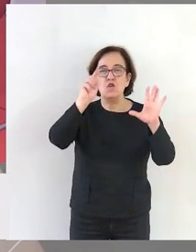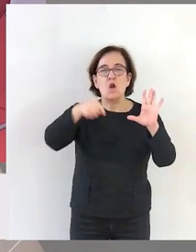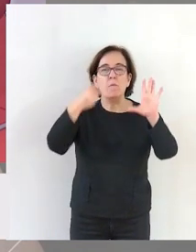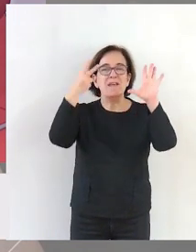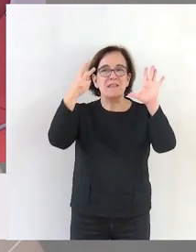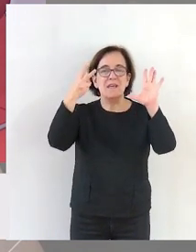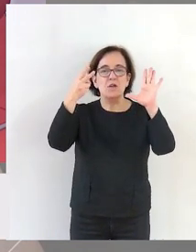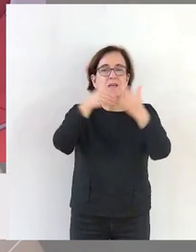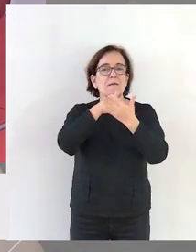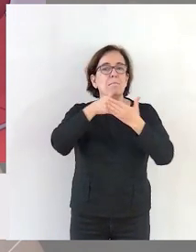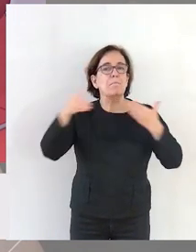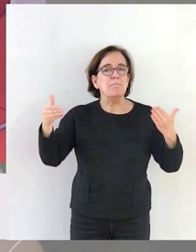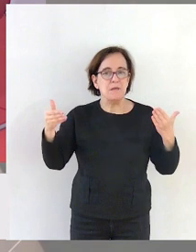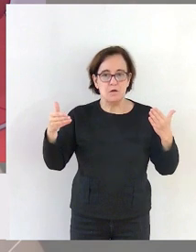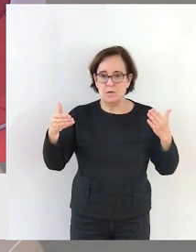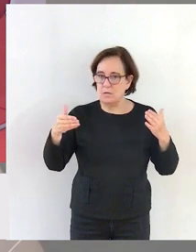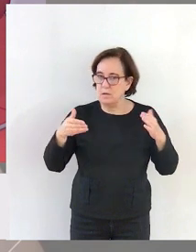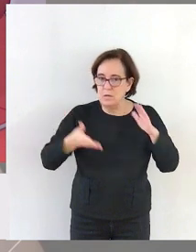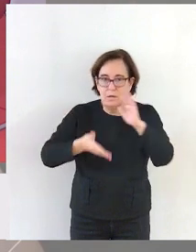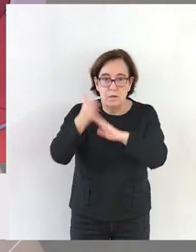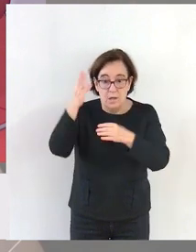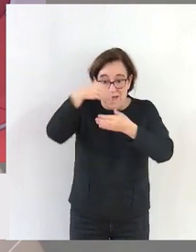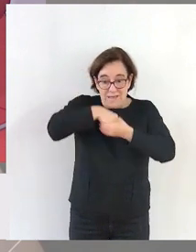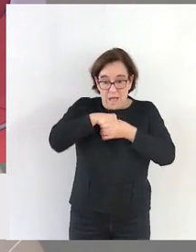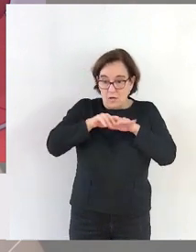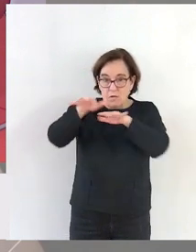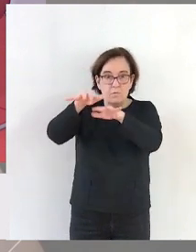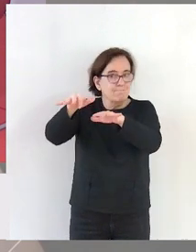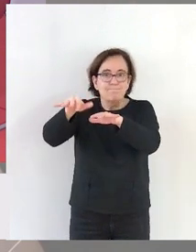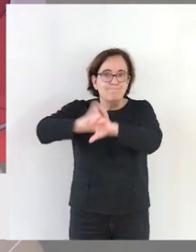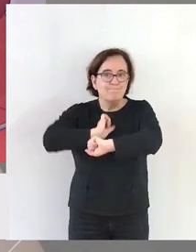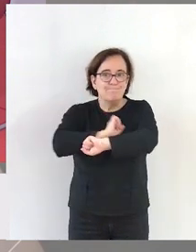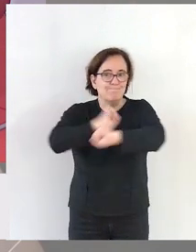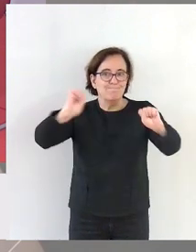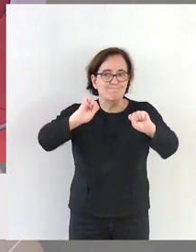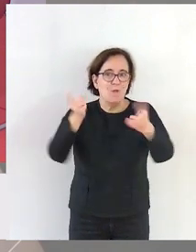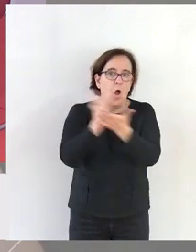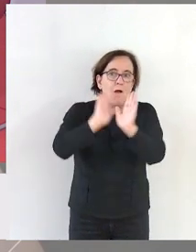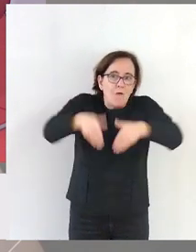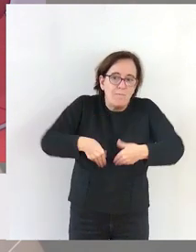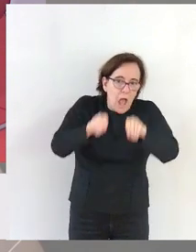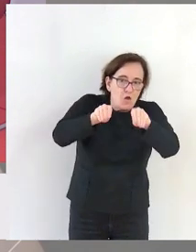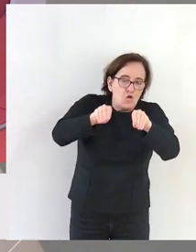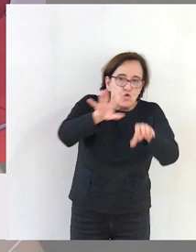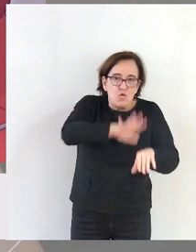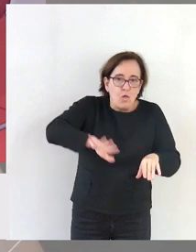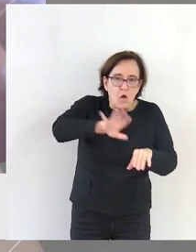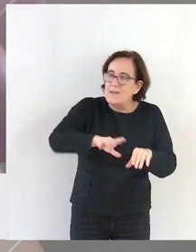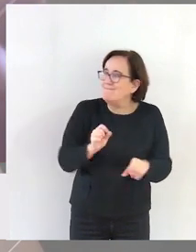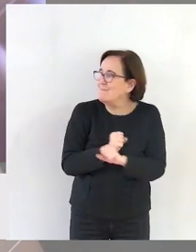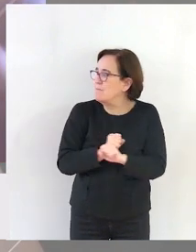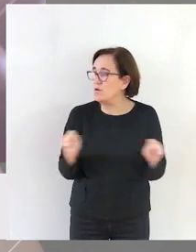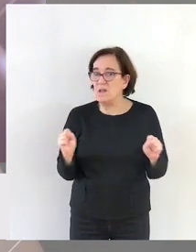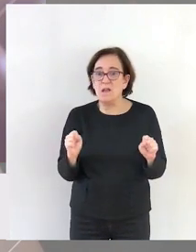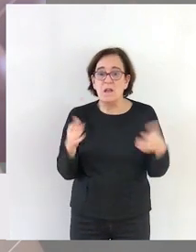8,7 millones de desplazados internos que no habían sido capaces de volver a sus zonas de de origen y